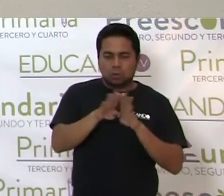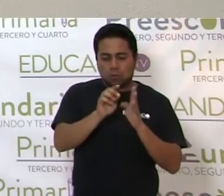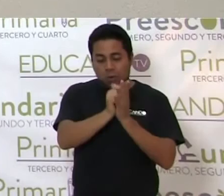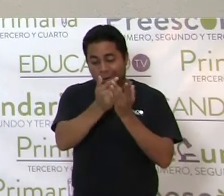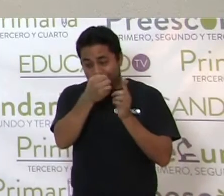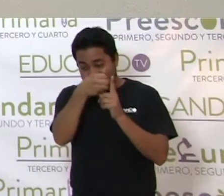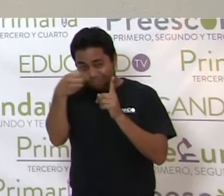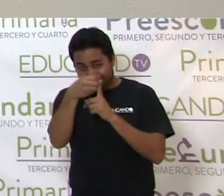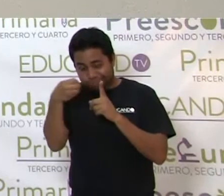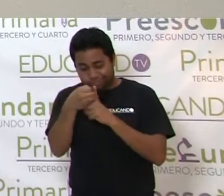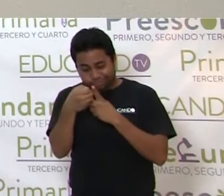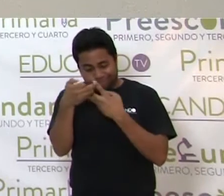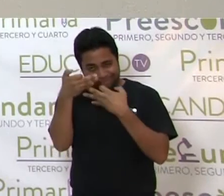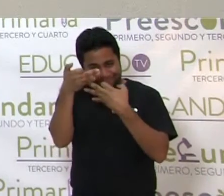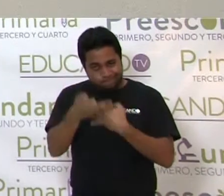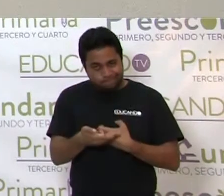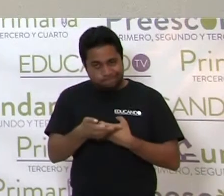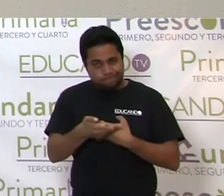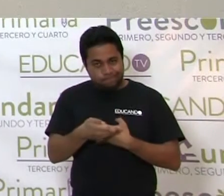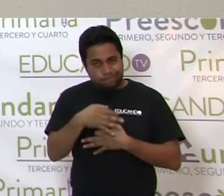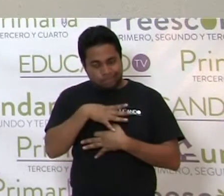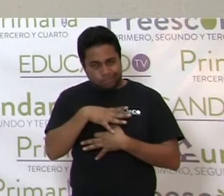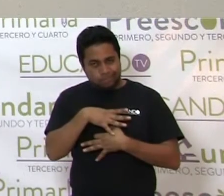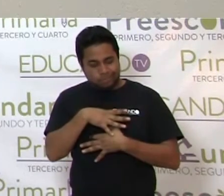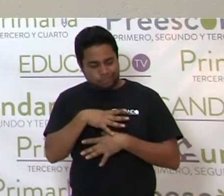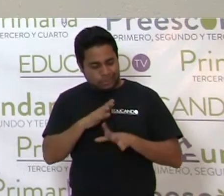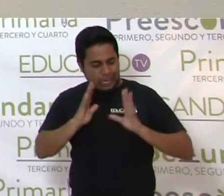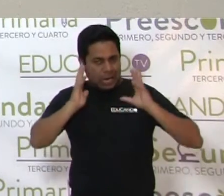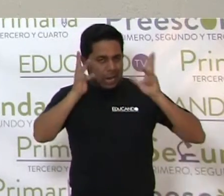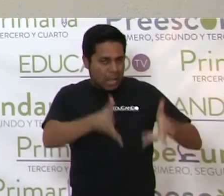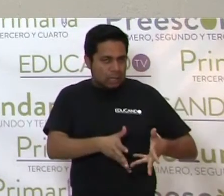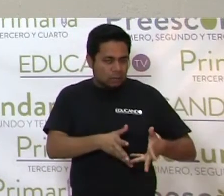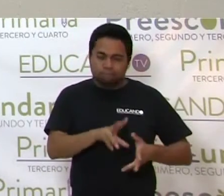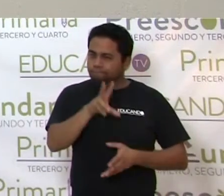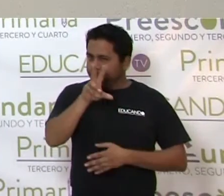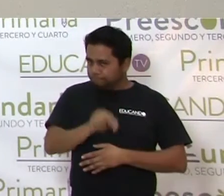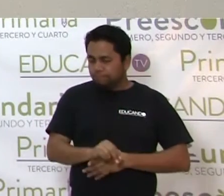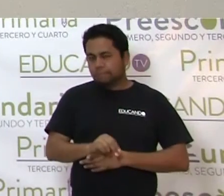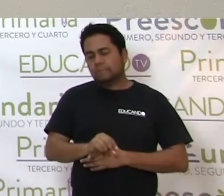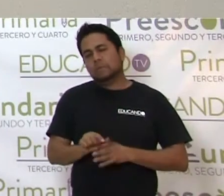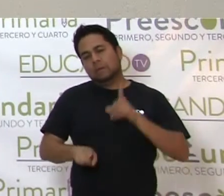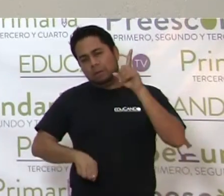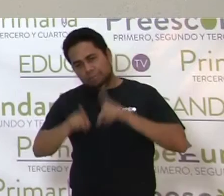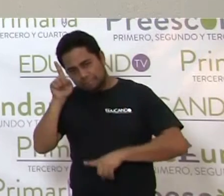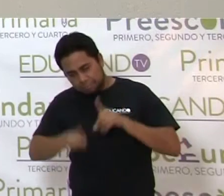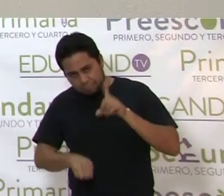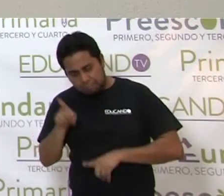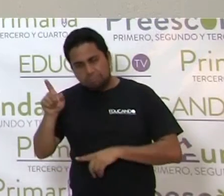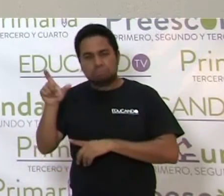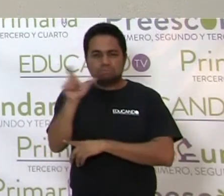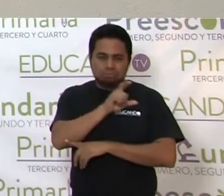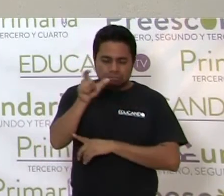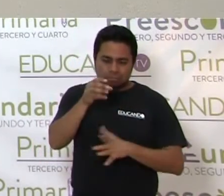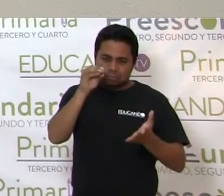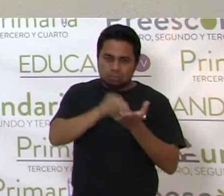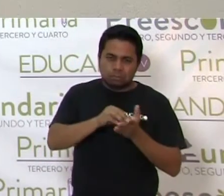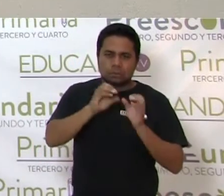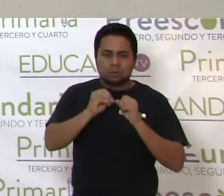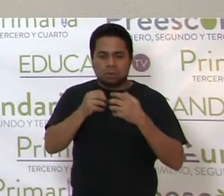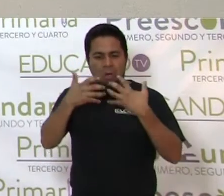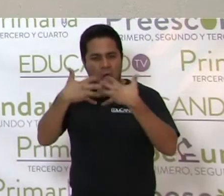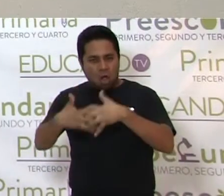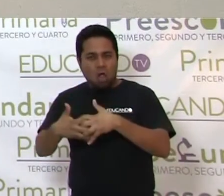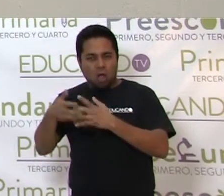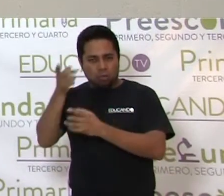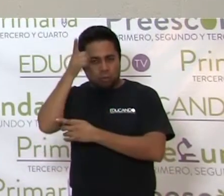un libro está escrito en piedra. Es de acuerdo a la época o a una decisión